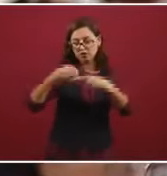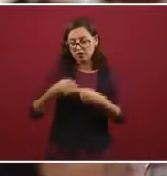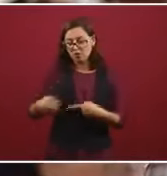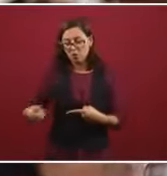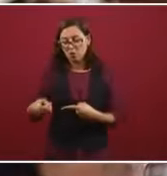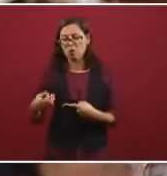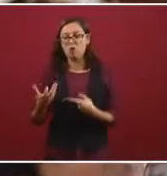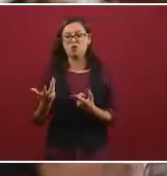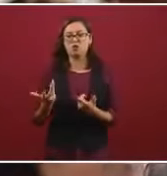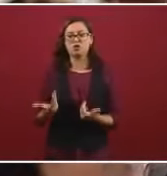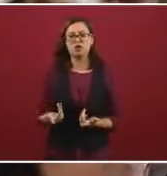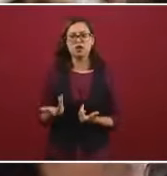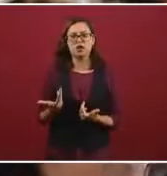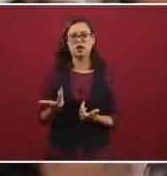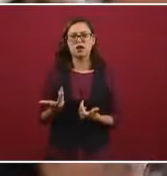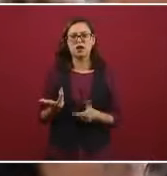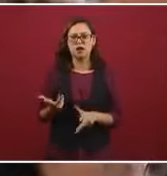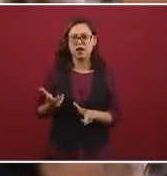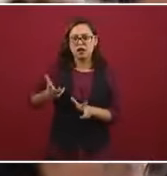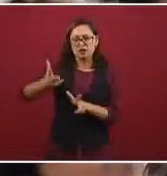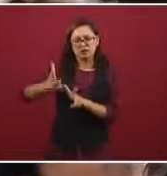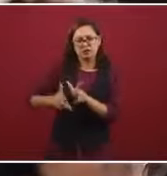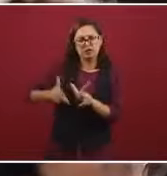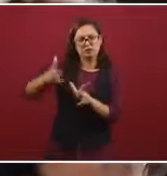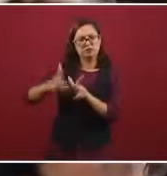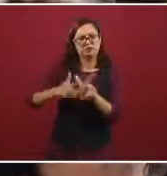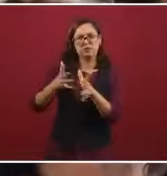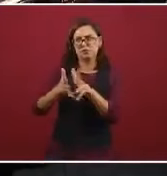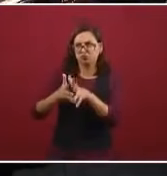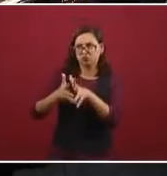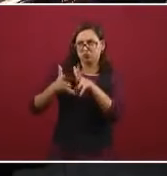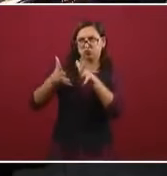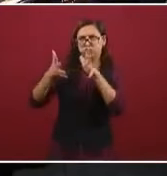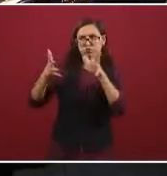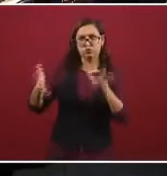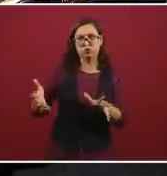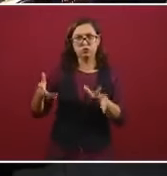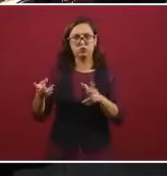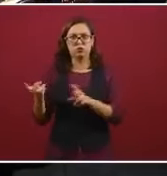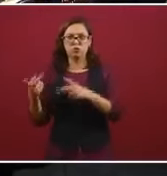la bestia ha dejado ser el transporte para los inmigrantes.